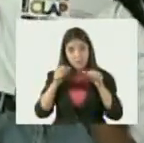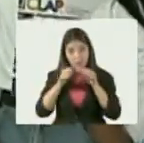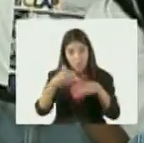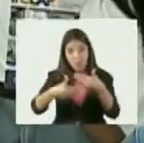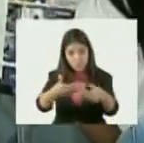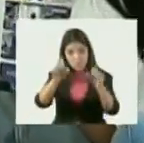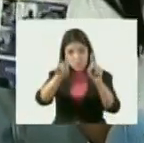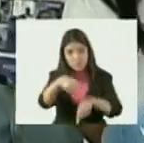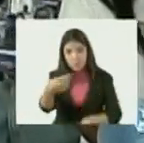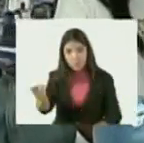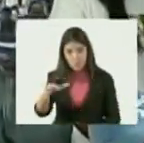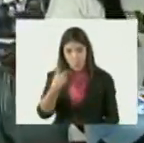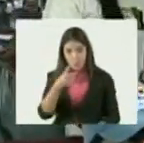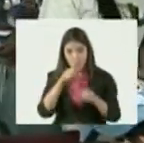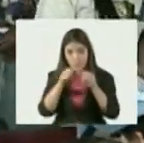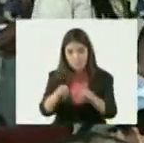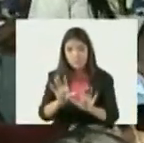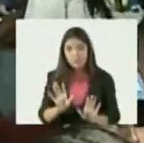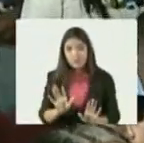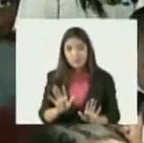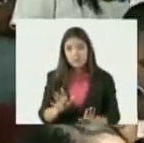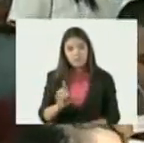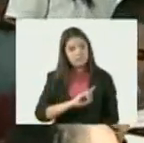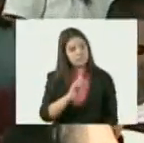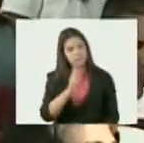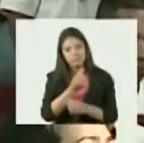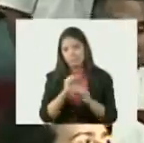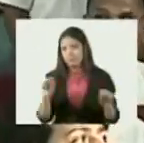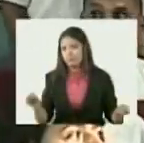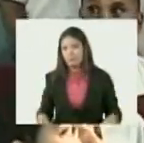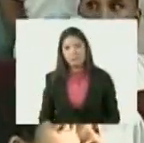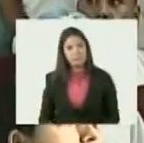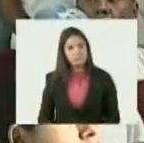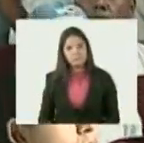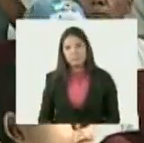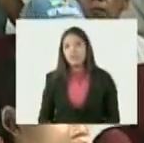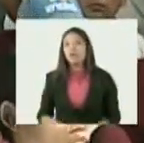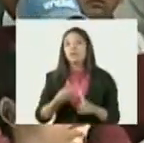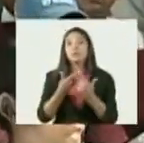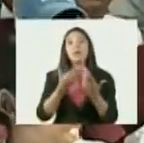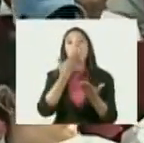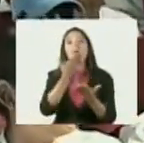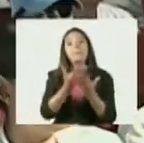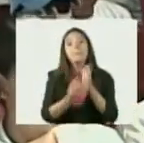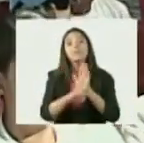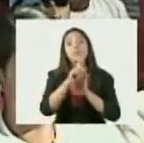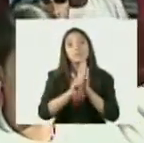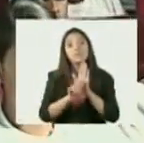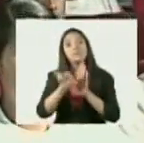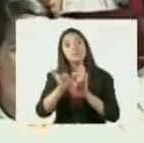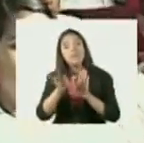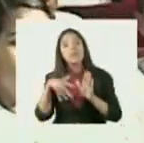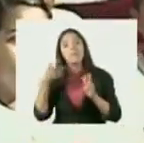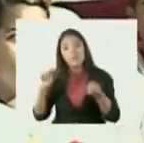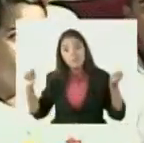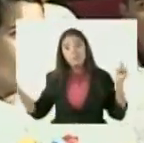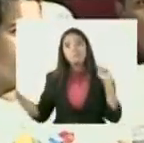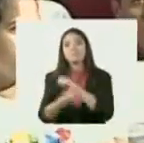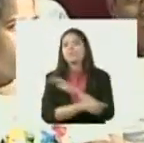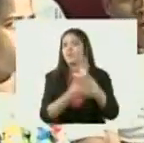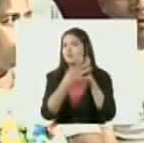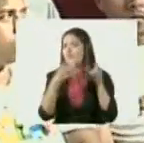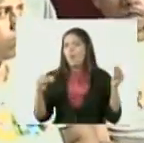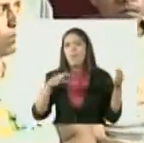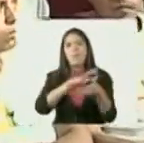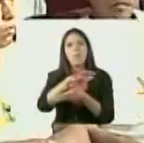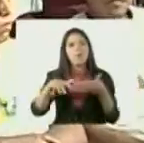compatriotas? Es evidente que no. Por eso yo les pido a la constituyente para derrotar esta guerra